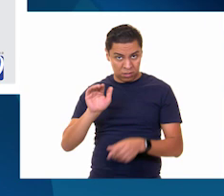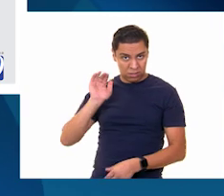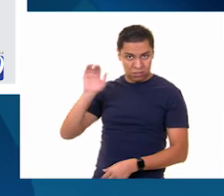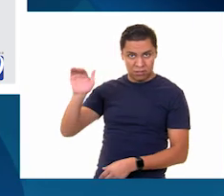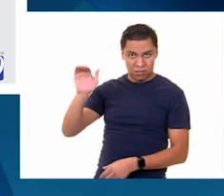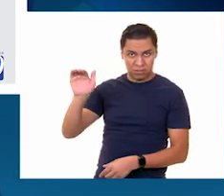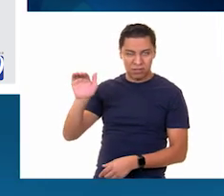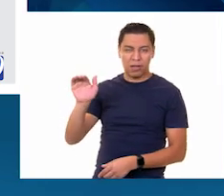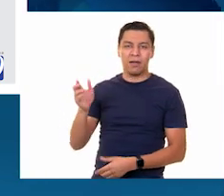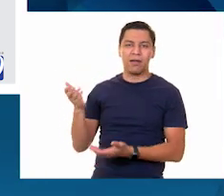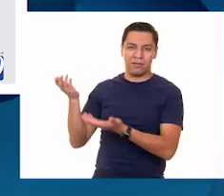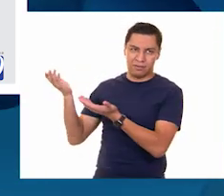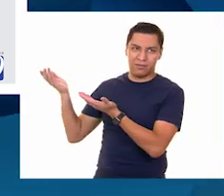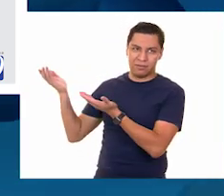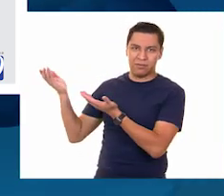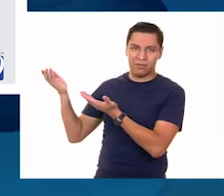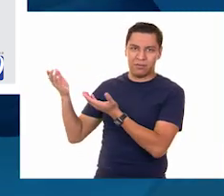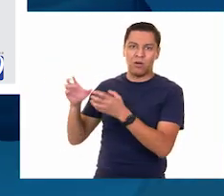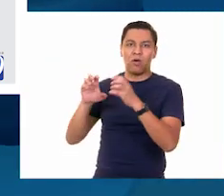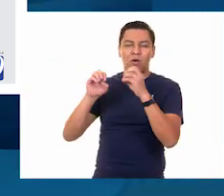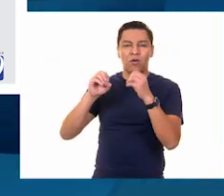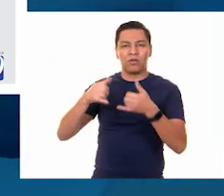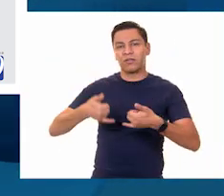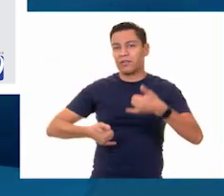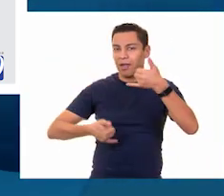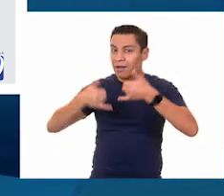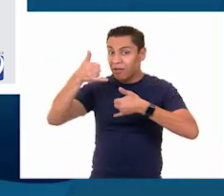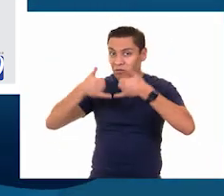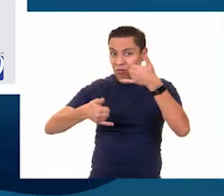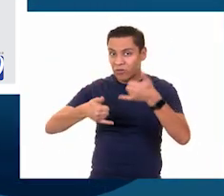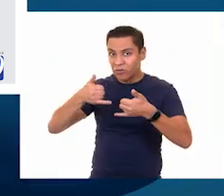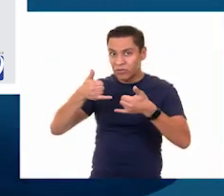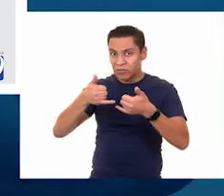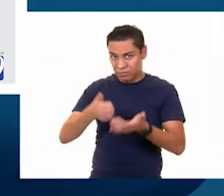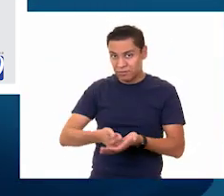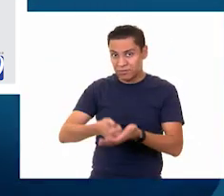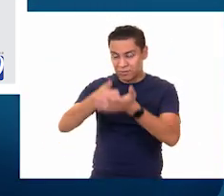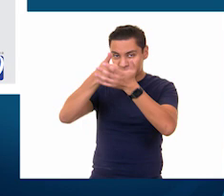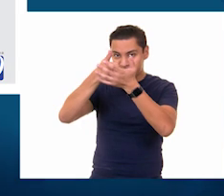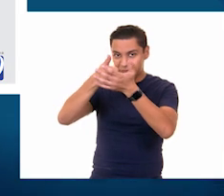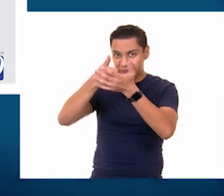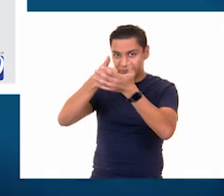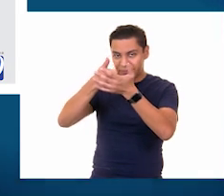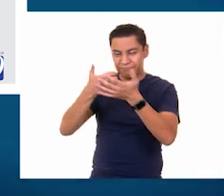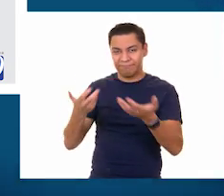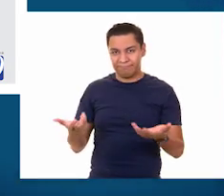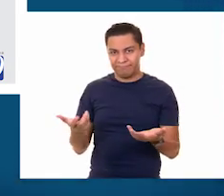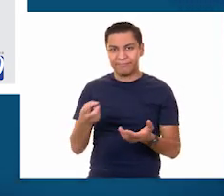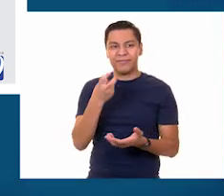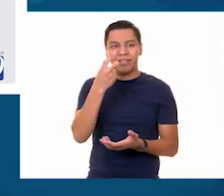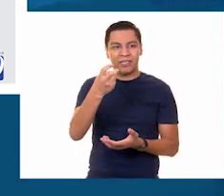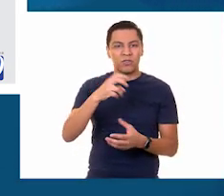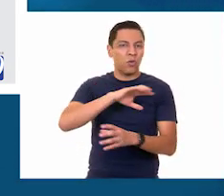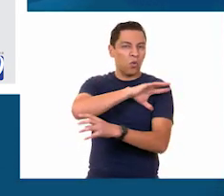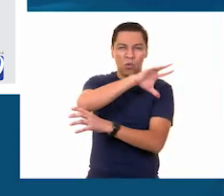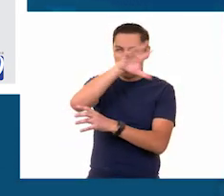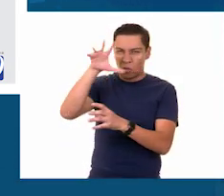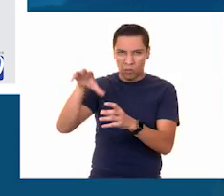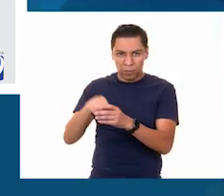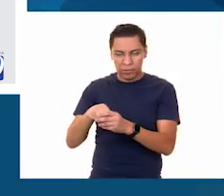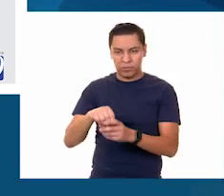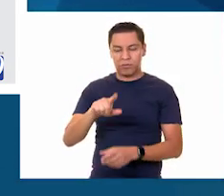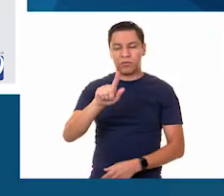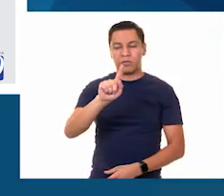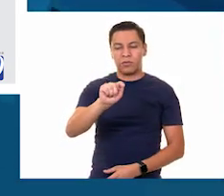de contenido, Juan Carlos. Información sobre las instituciones que lo publican, sobre el problema que se aborda e indicaciones